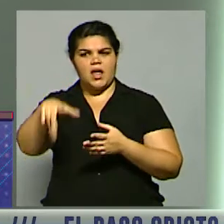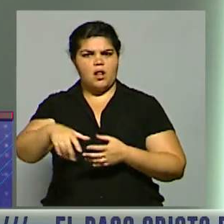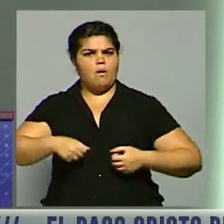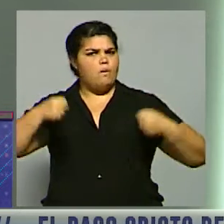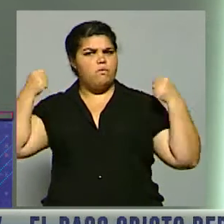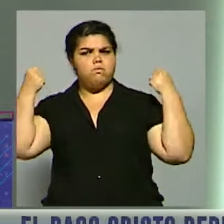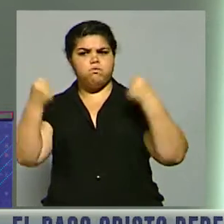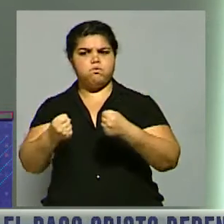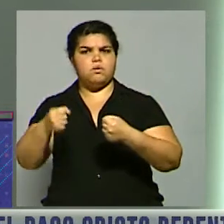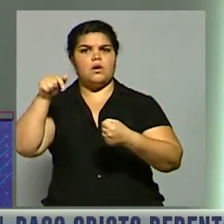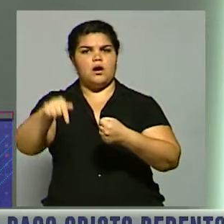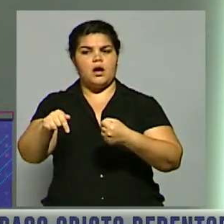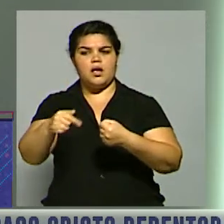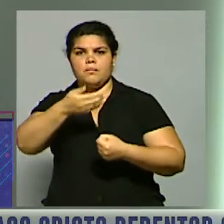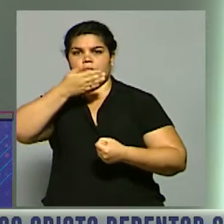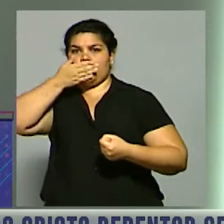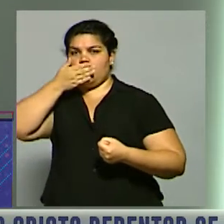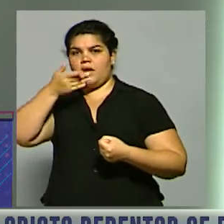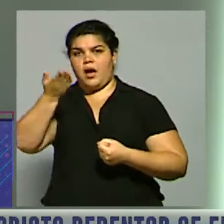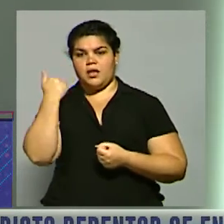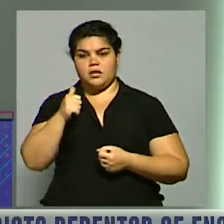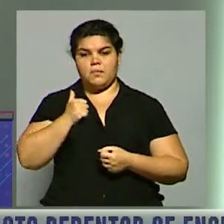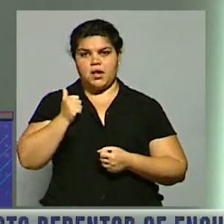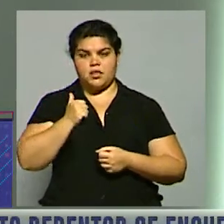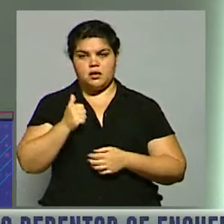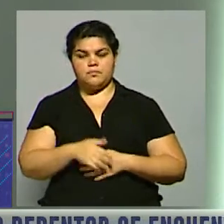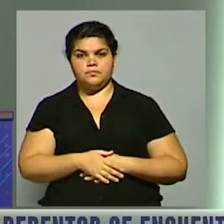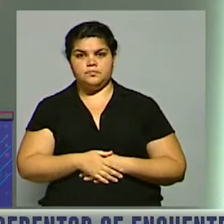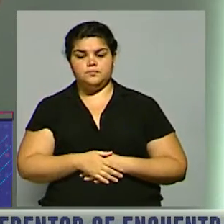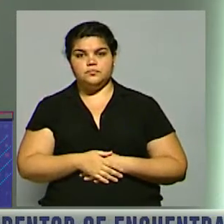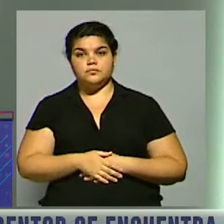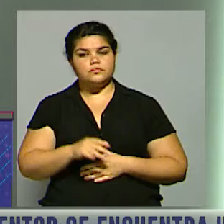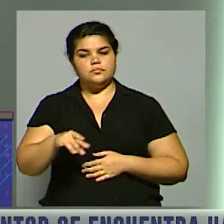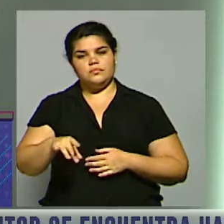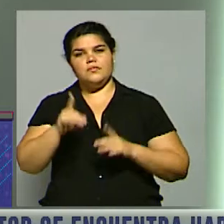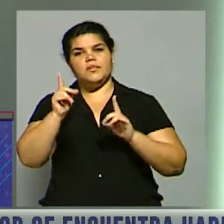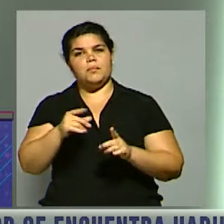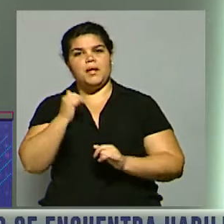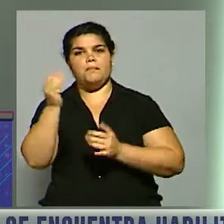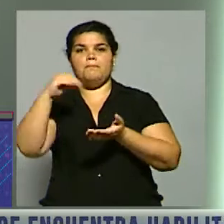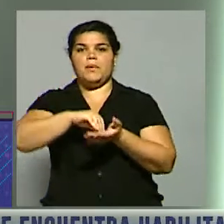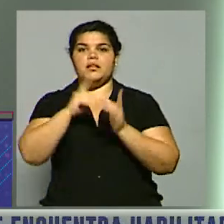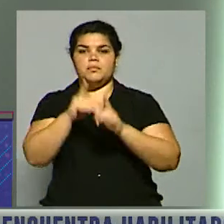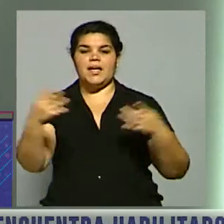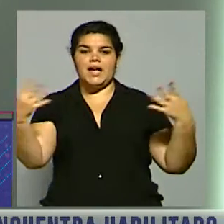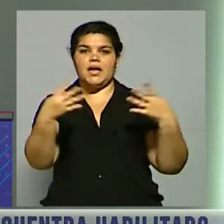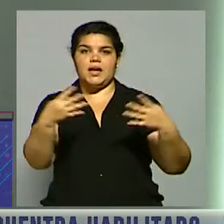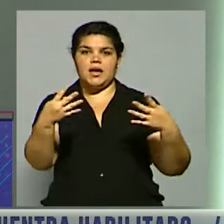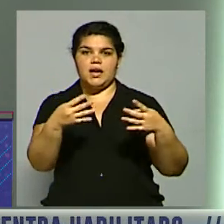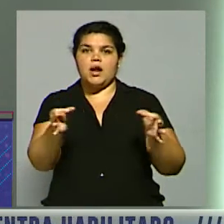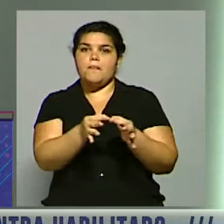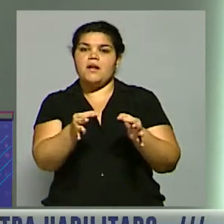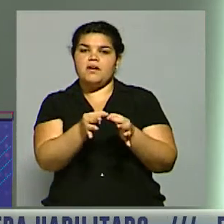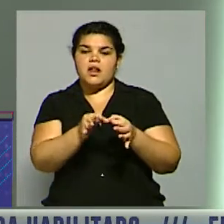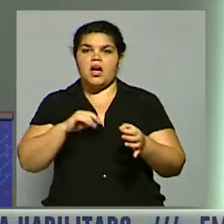tuvo justamente la última represión militar. El otro dato, por ejemplo, es que durante la Guerra de Malvinas, en el año 1982,